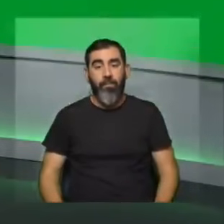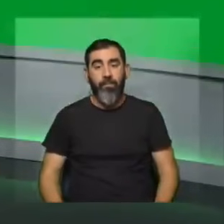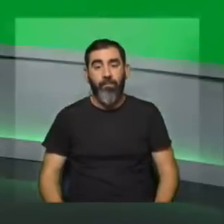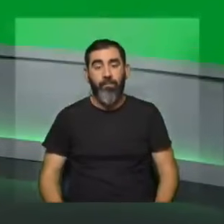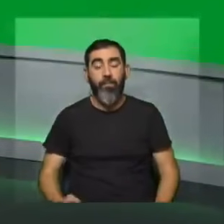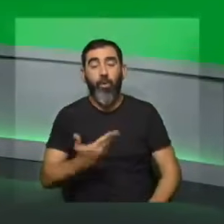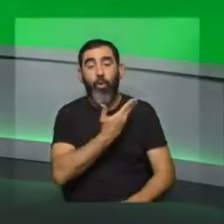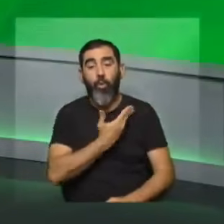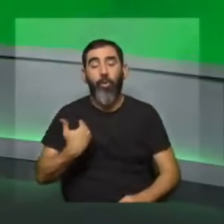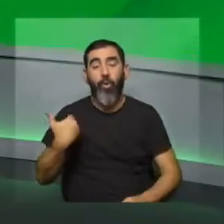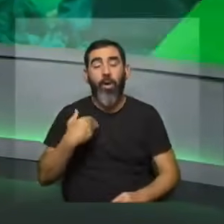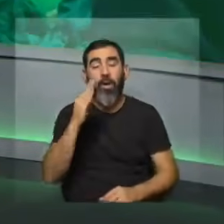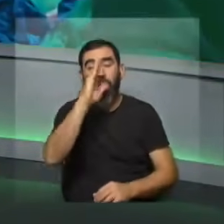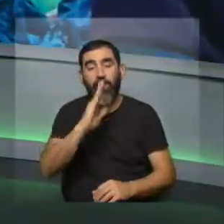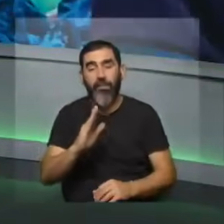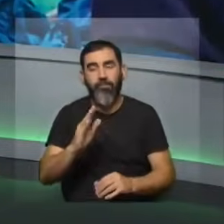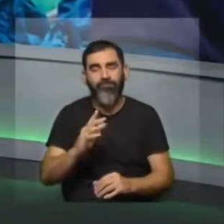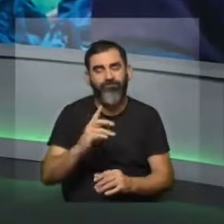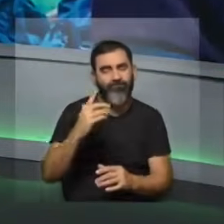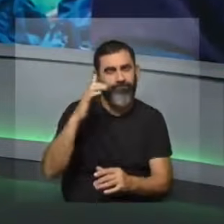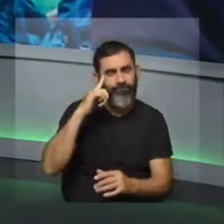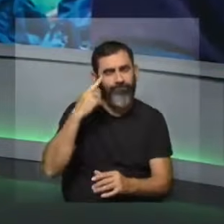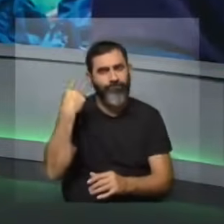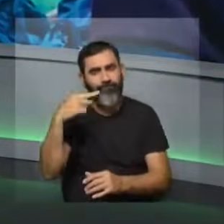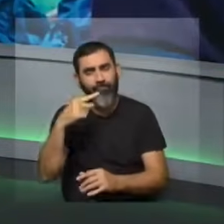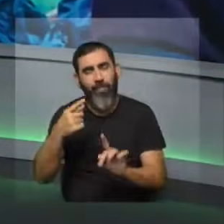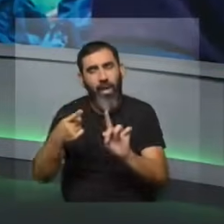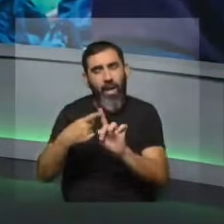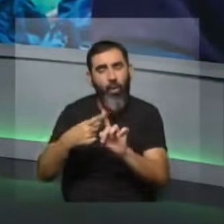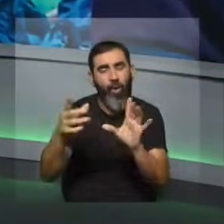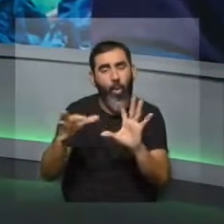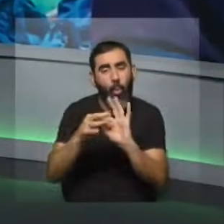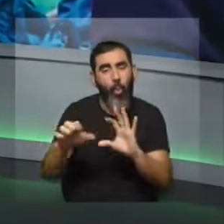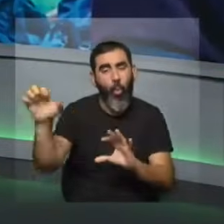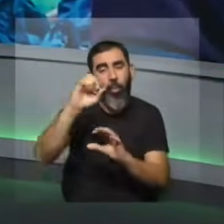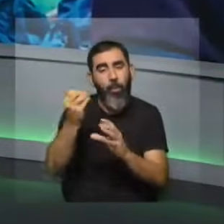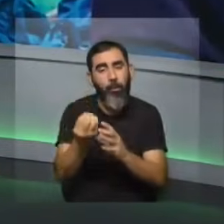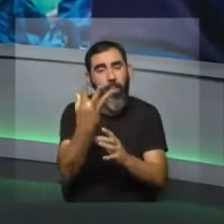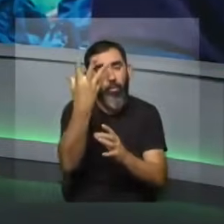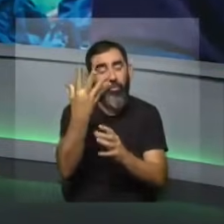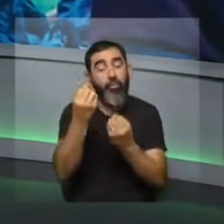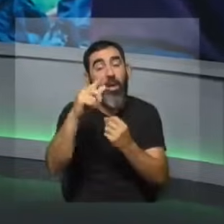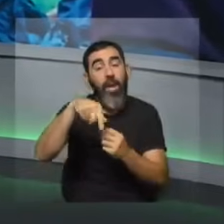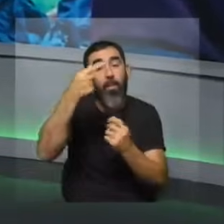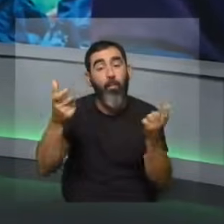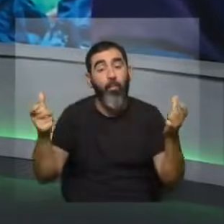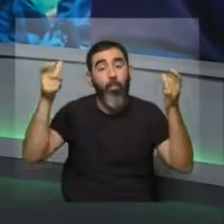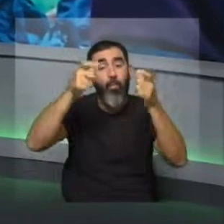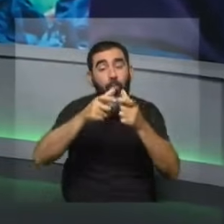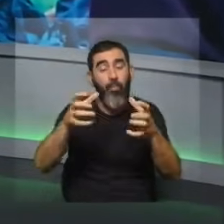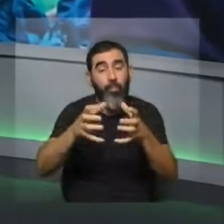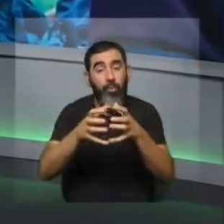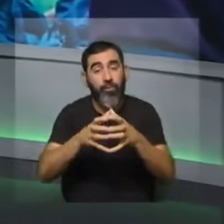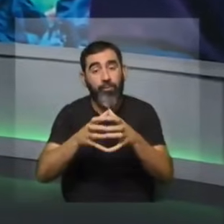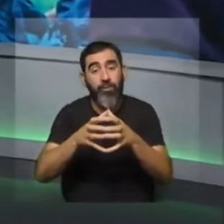Los gobiernos de Argentina y Brasil ven poco viable que se ratifique el acuerdo entre la Unión Europea y el Mercosur en la próxima cumbre del bloque regional